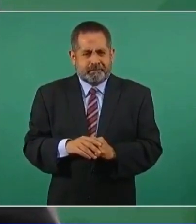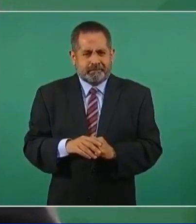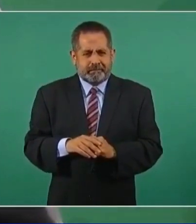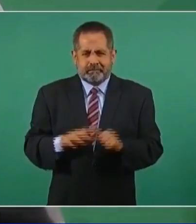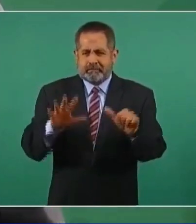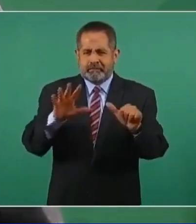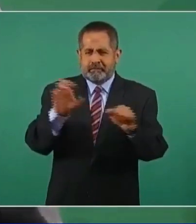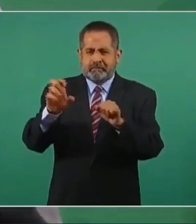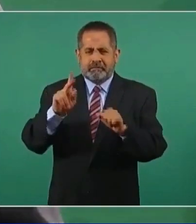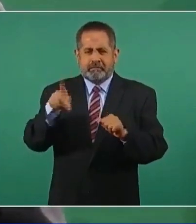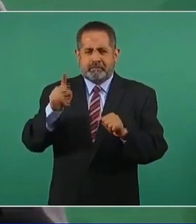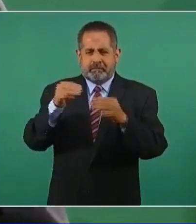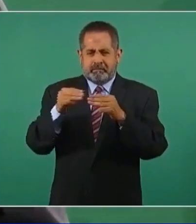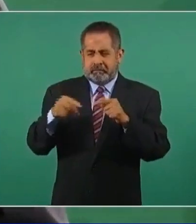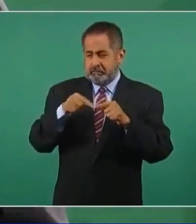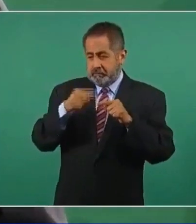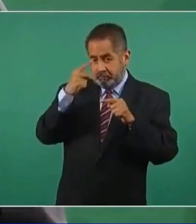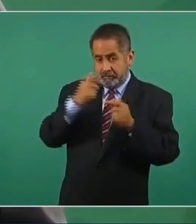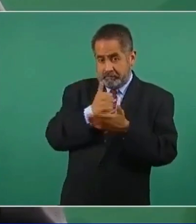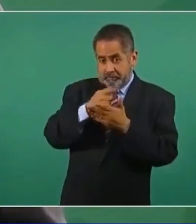600 kilómetros.